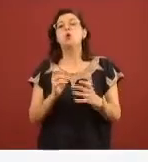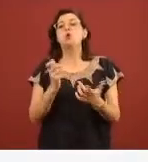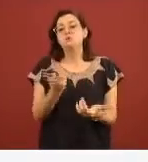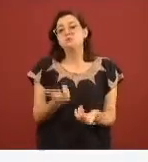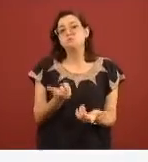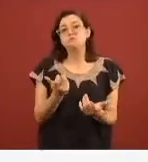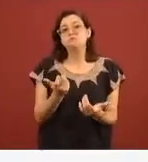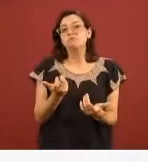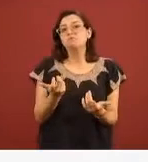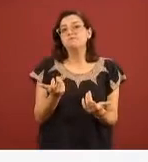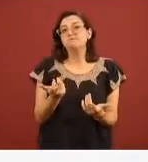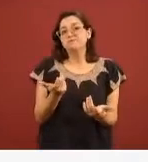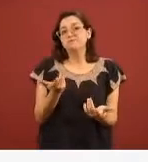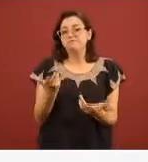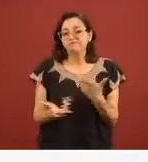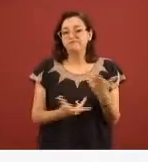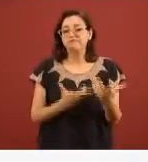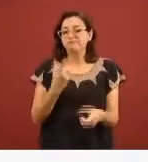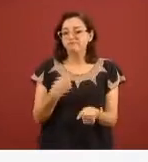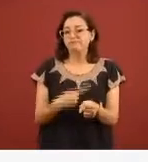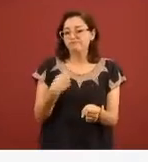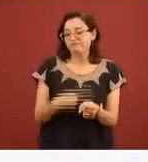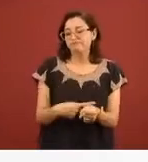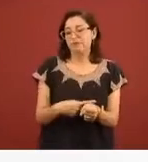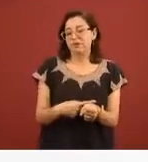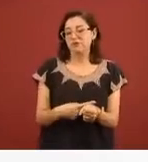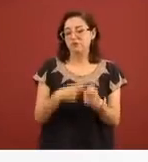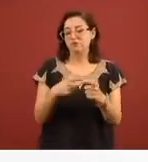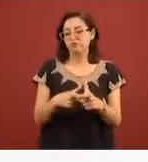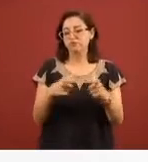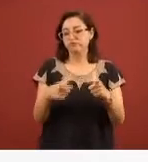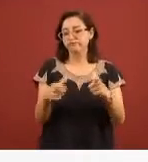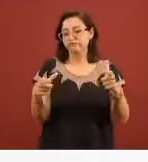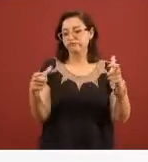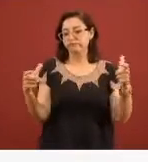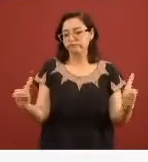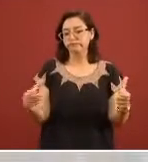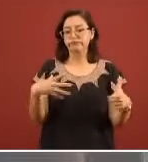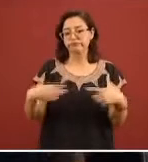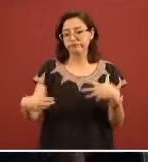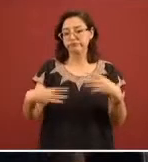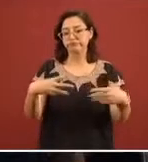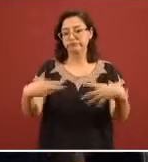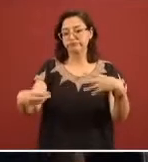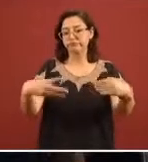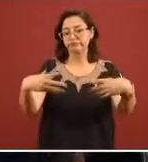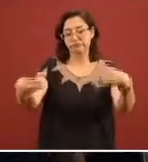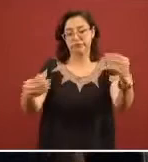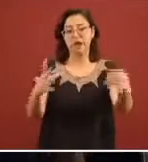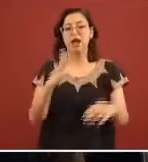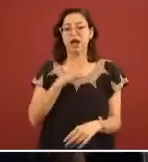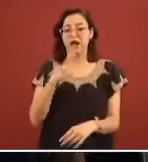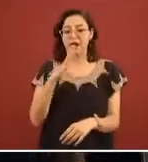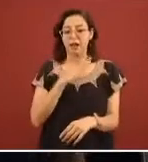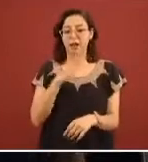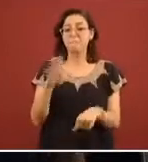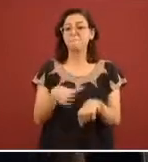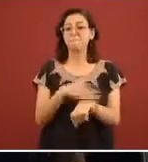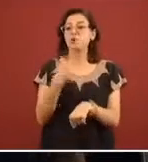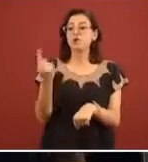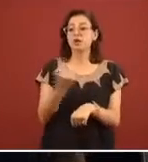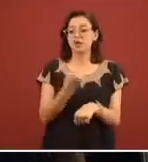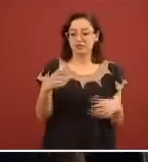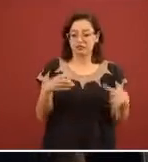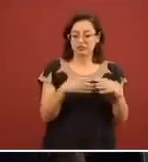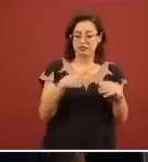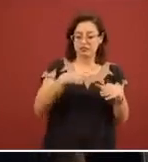mayor, digamos, afectación de precisamente transmisión y contagios, porque está basado ahora